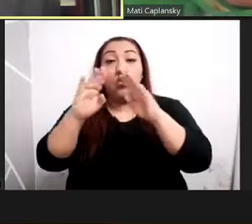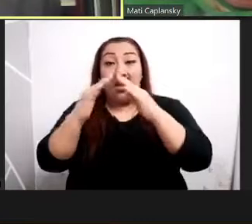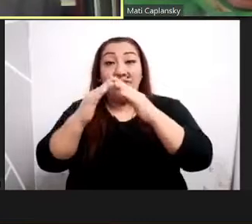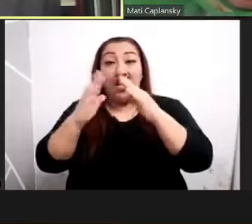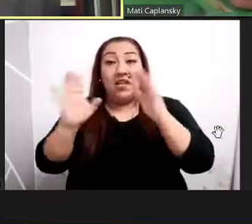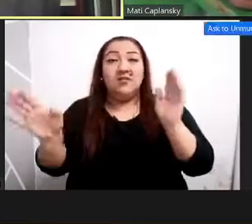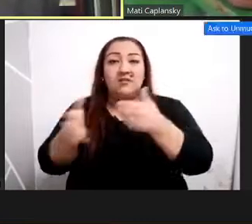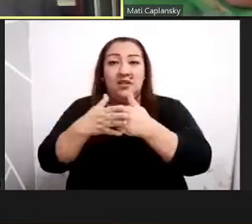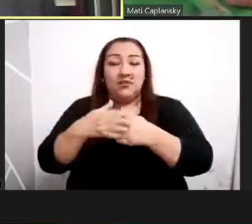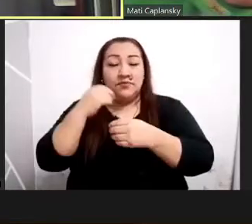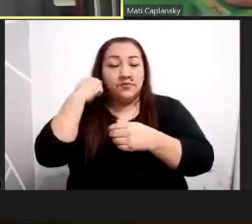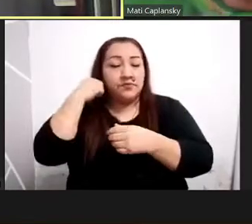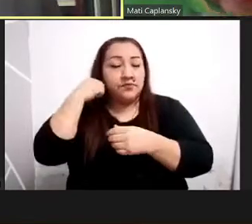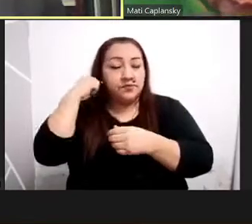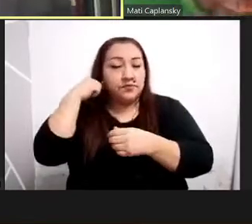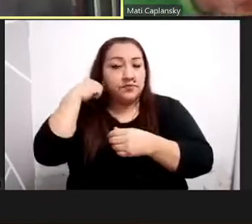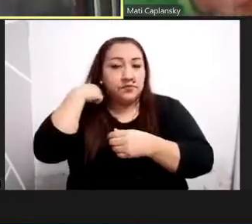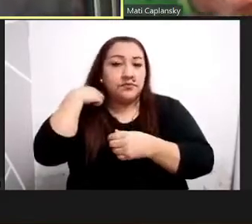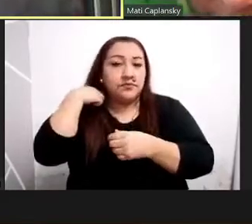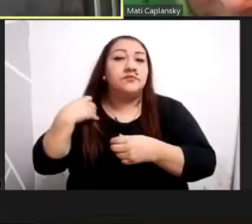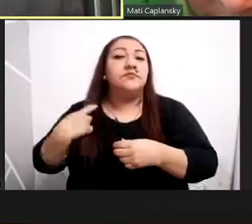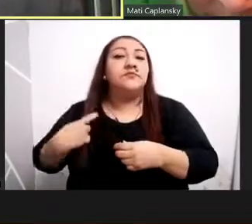mencionado.